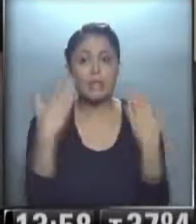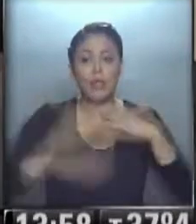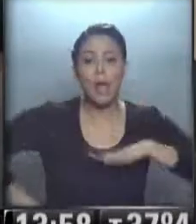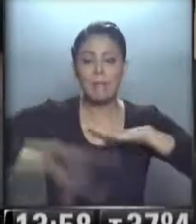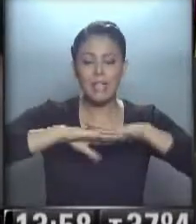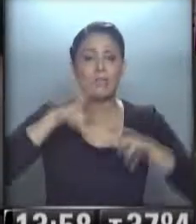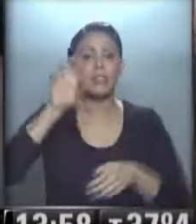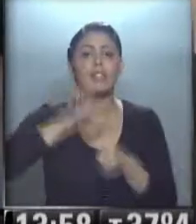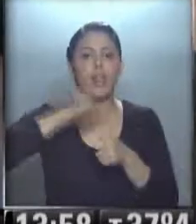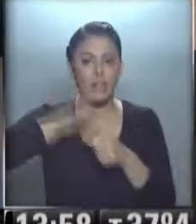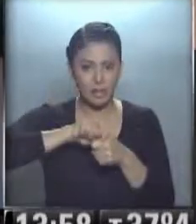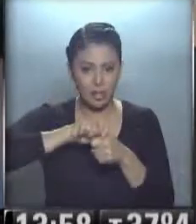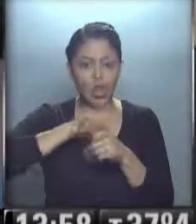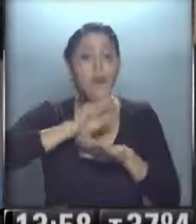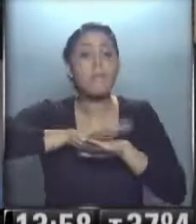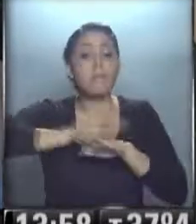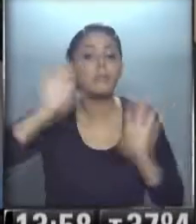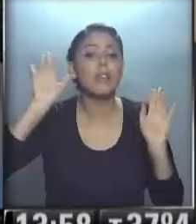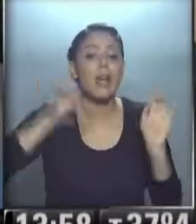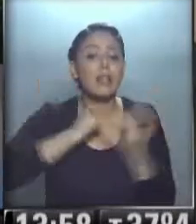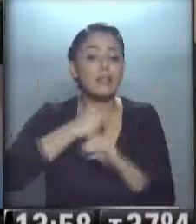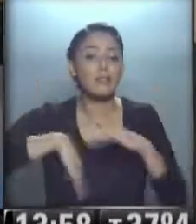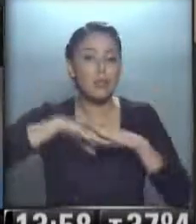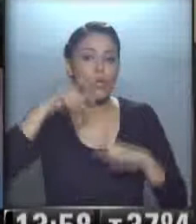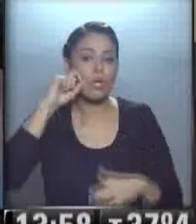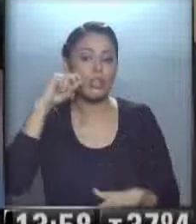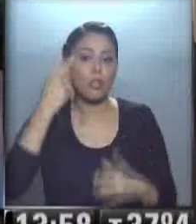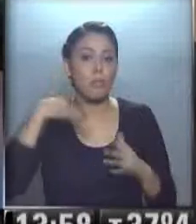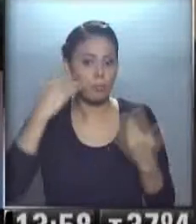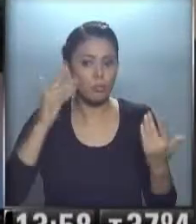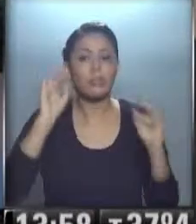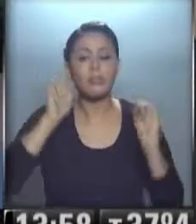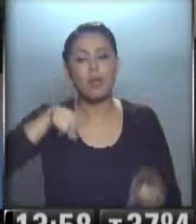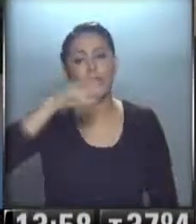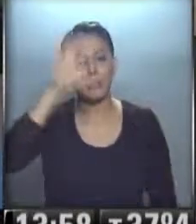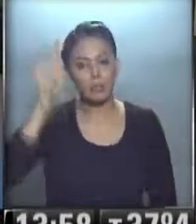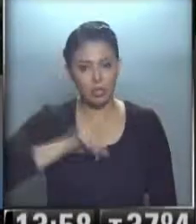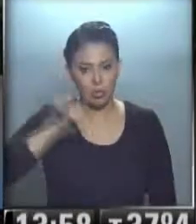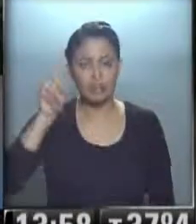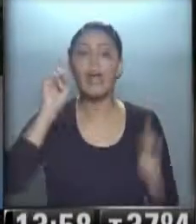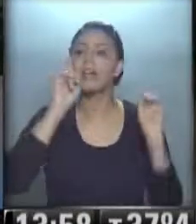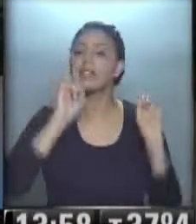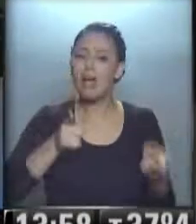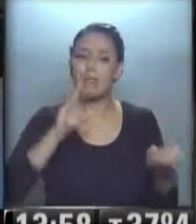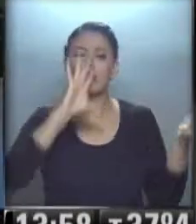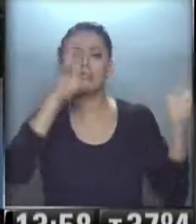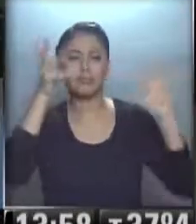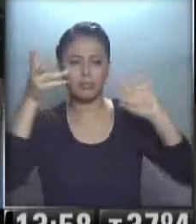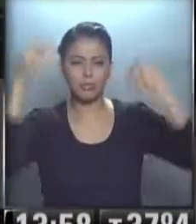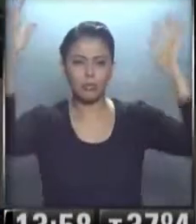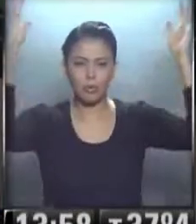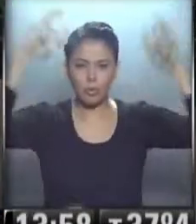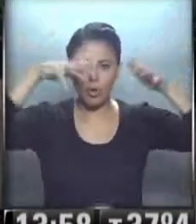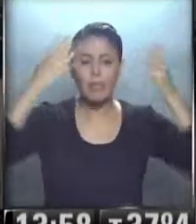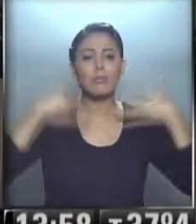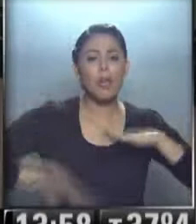máxima Santiago del Estero, por lo menos 42 grados. Nos vamos al noreste. Bueno, inestabilidad, ya les decía, las temperaturas